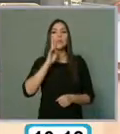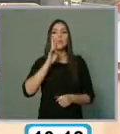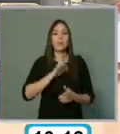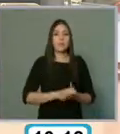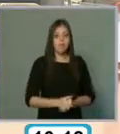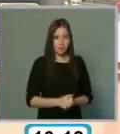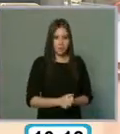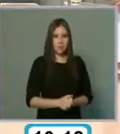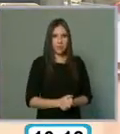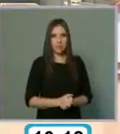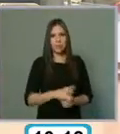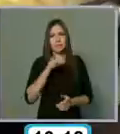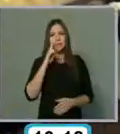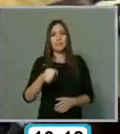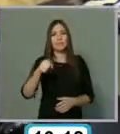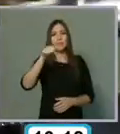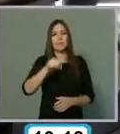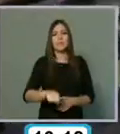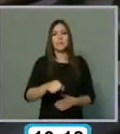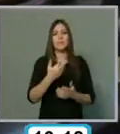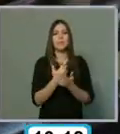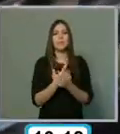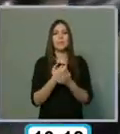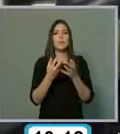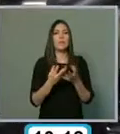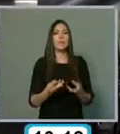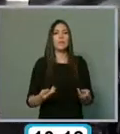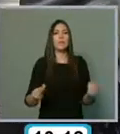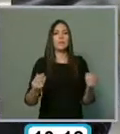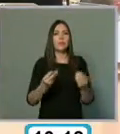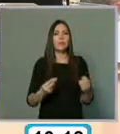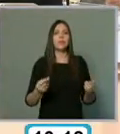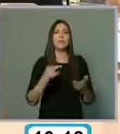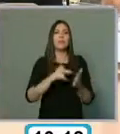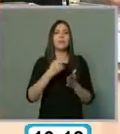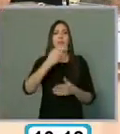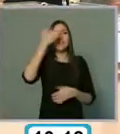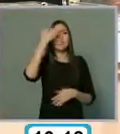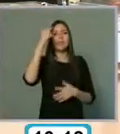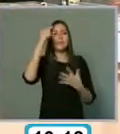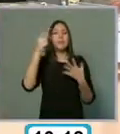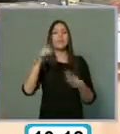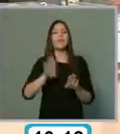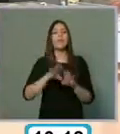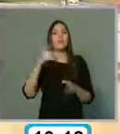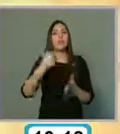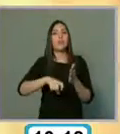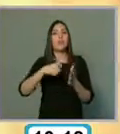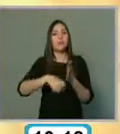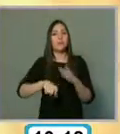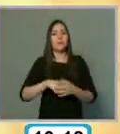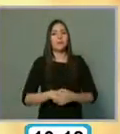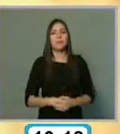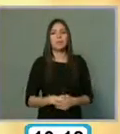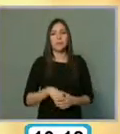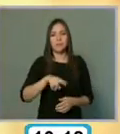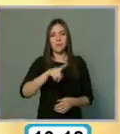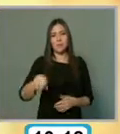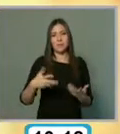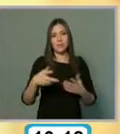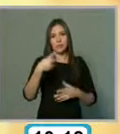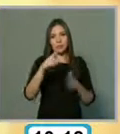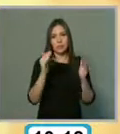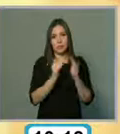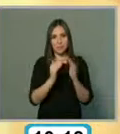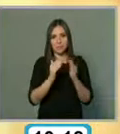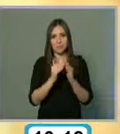tapamos entonces y lo dejamos que gratine. Va, ¿Cómo ves? perfecto. Pues vamos a recordar los ingredientes, ¿te parece? Me parece bien. Vámonos con los ingredientes para que usted lo pueda realizar en